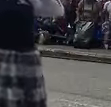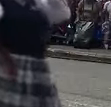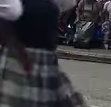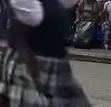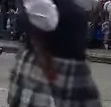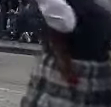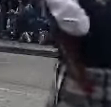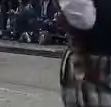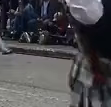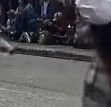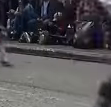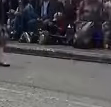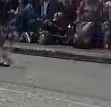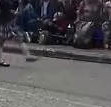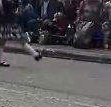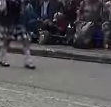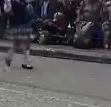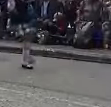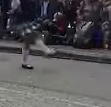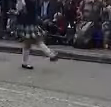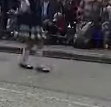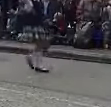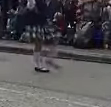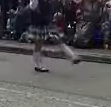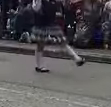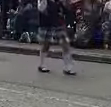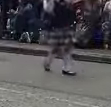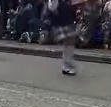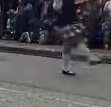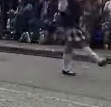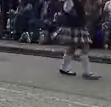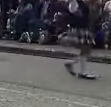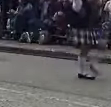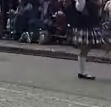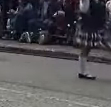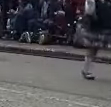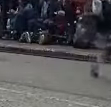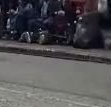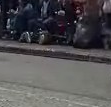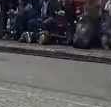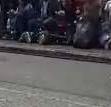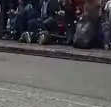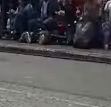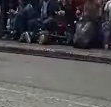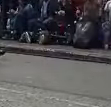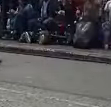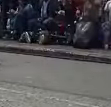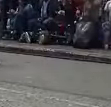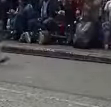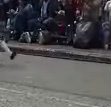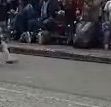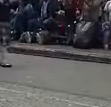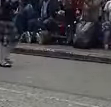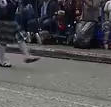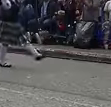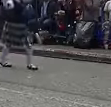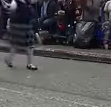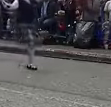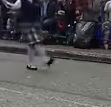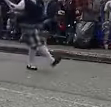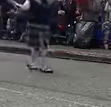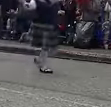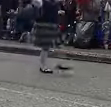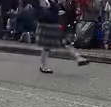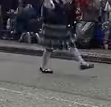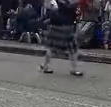Candelaria aporta la integración de la educación musical, en donde los estudiantes desarrollan habilidades de liderazgo que promueven en